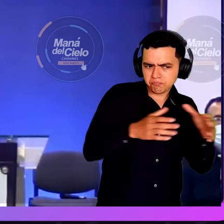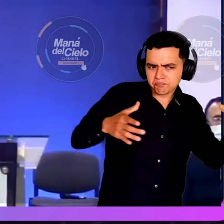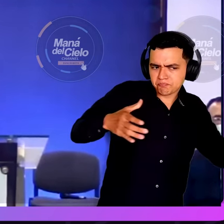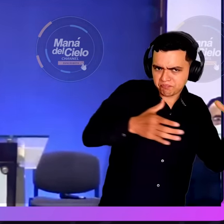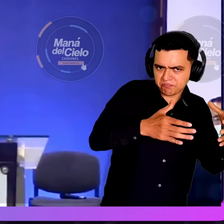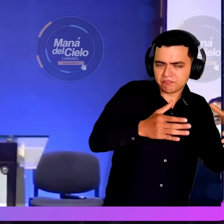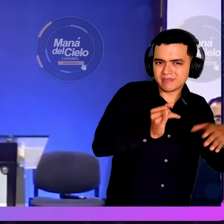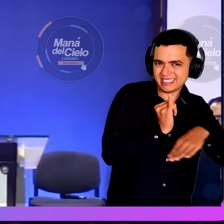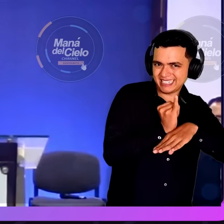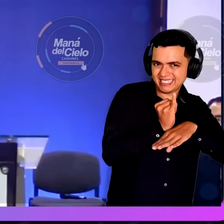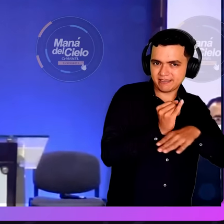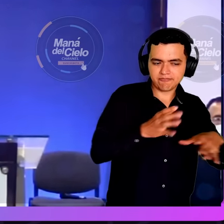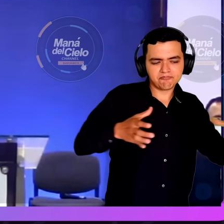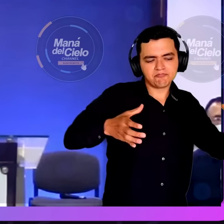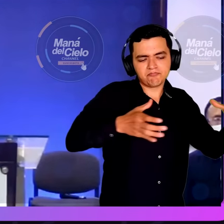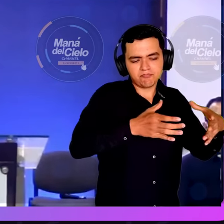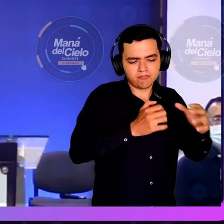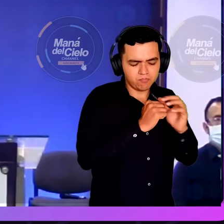por más que gritaba.